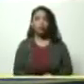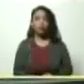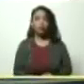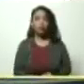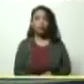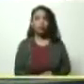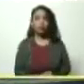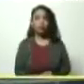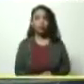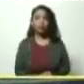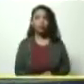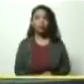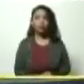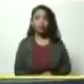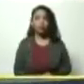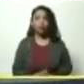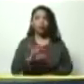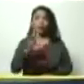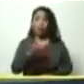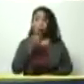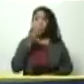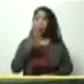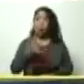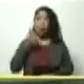tres buenas preguntas